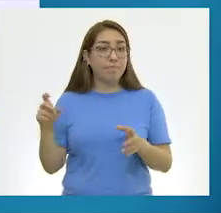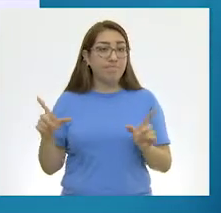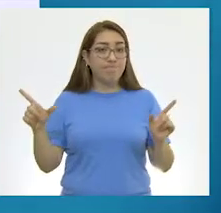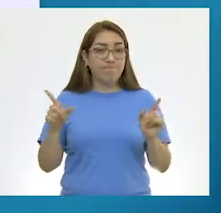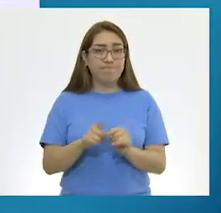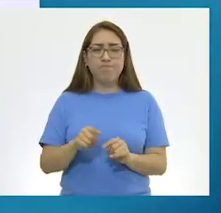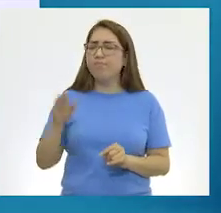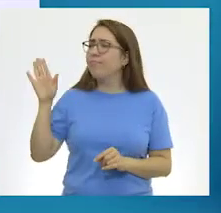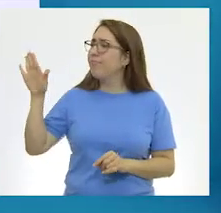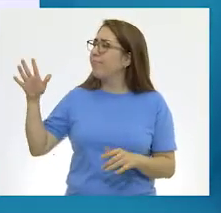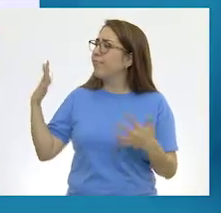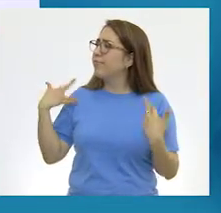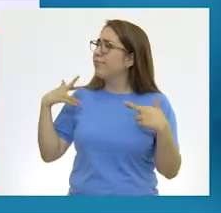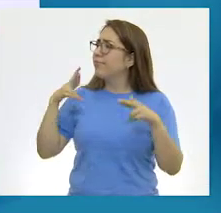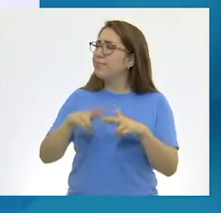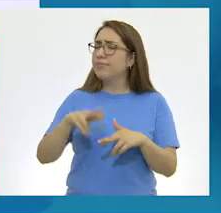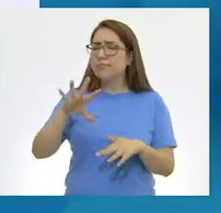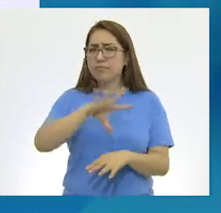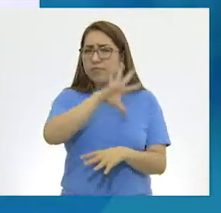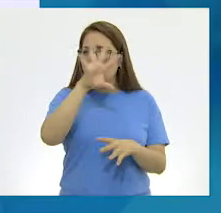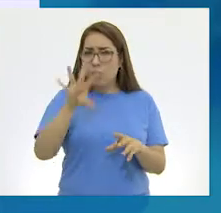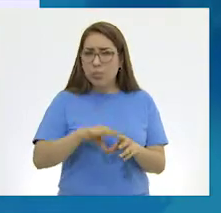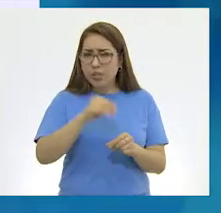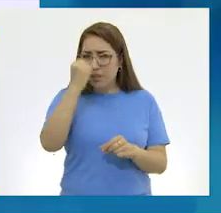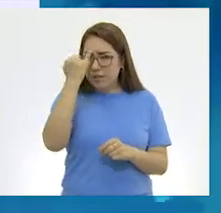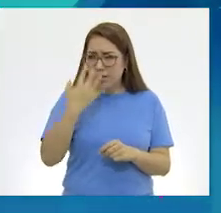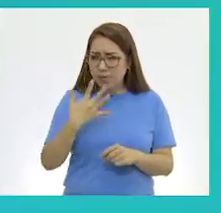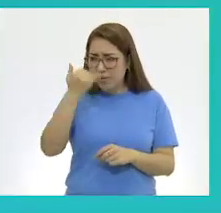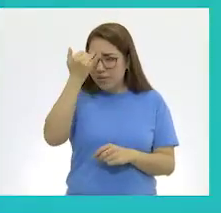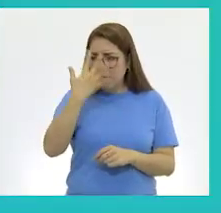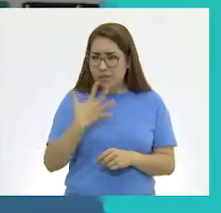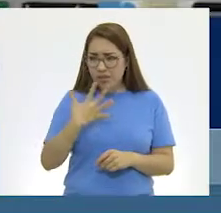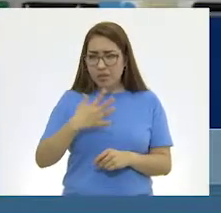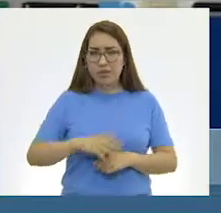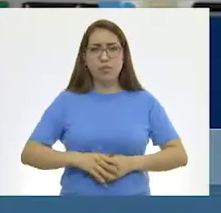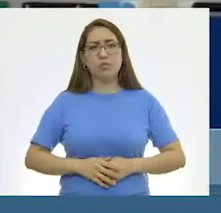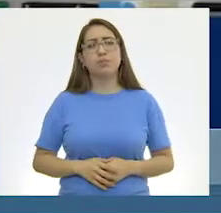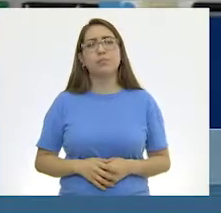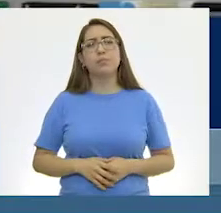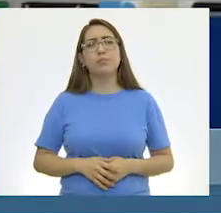Maestra, y de entre estas imágenes que tiene aquí,